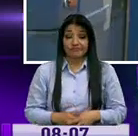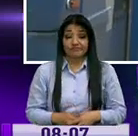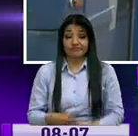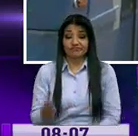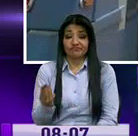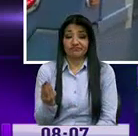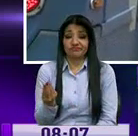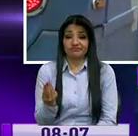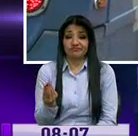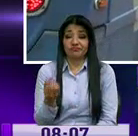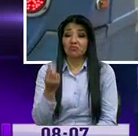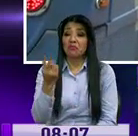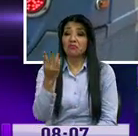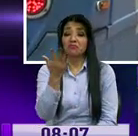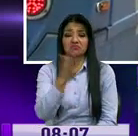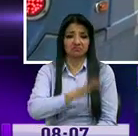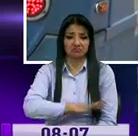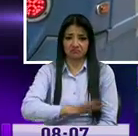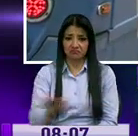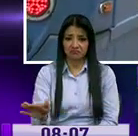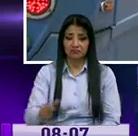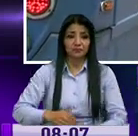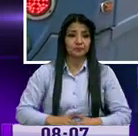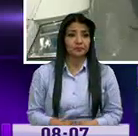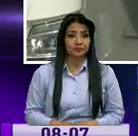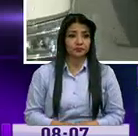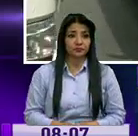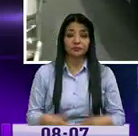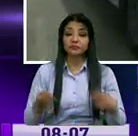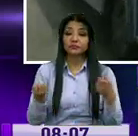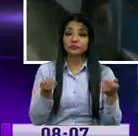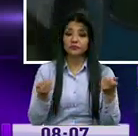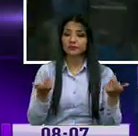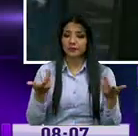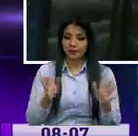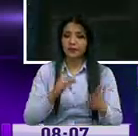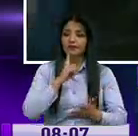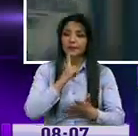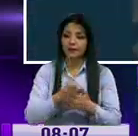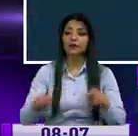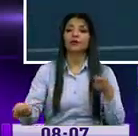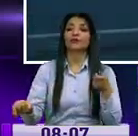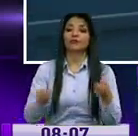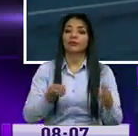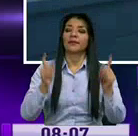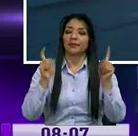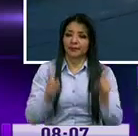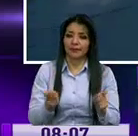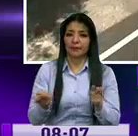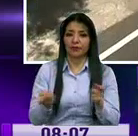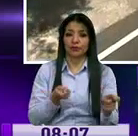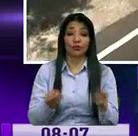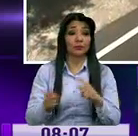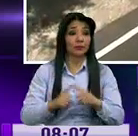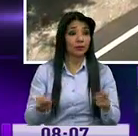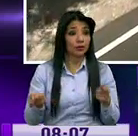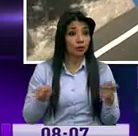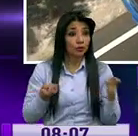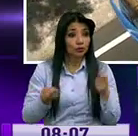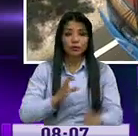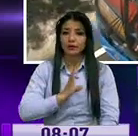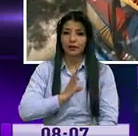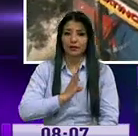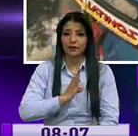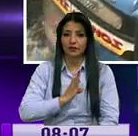Tres, cuatro por ahí, a la hora del té. Si no hay control, esa es la verdad, si no hay control, y controles ya técnicos, pues, o sea, ya